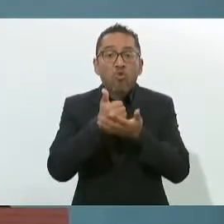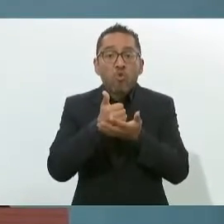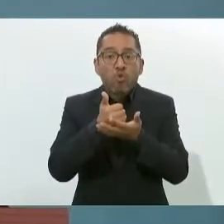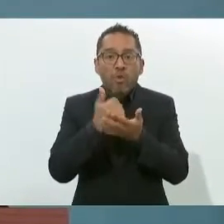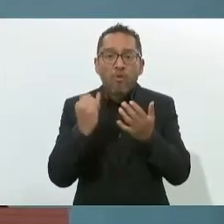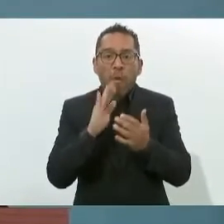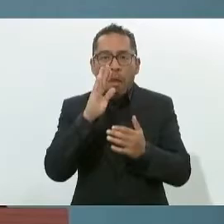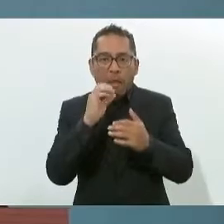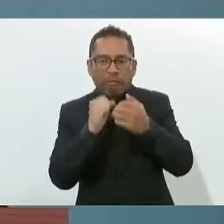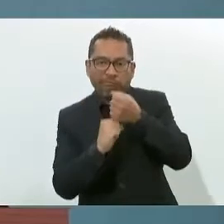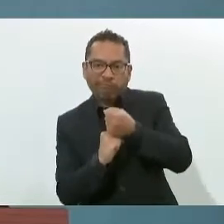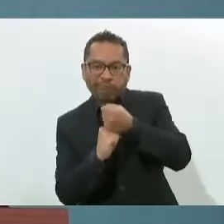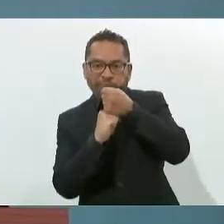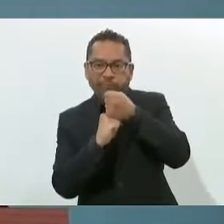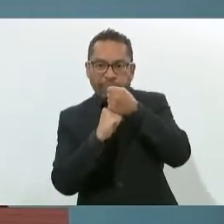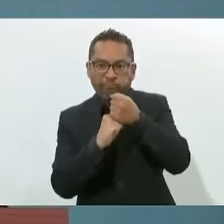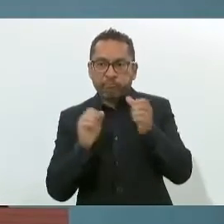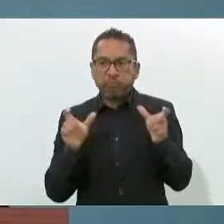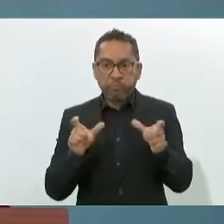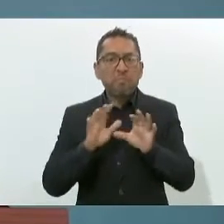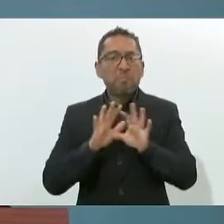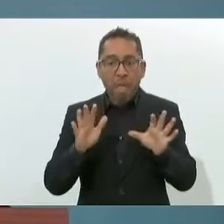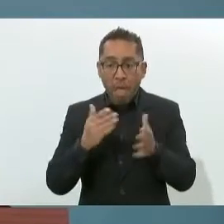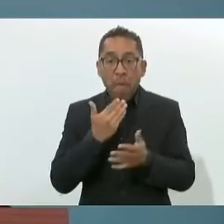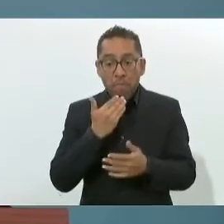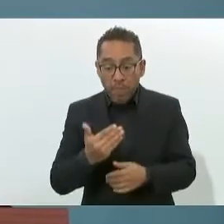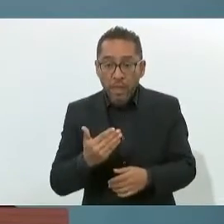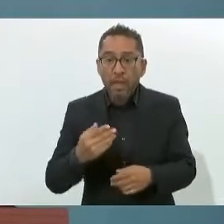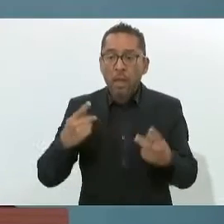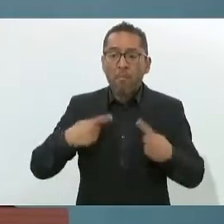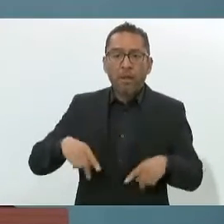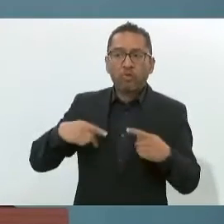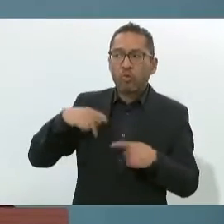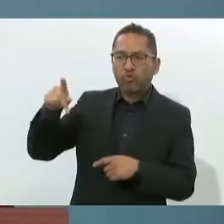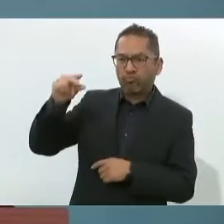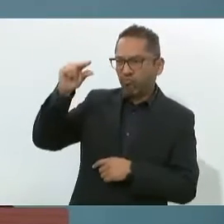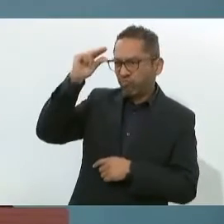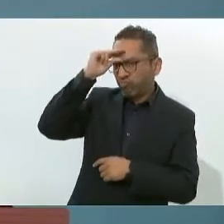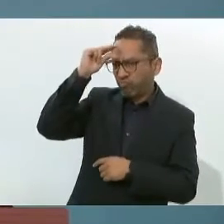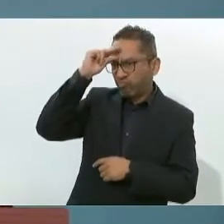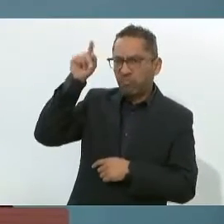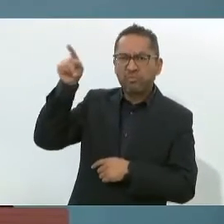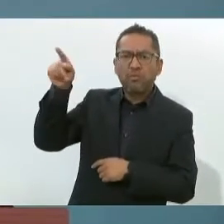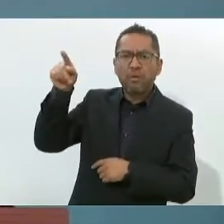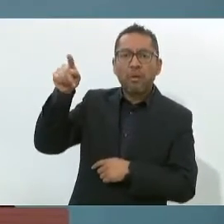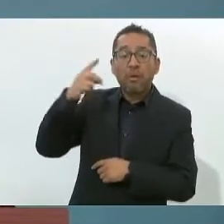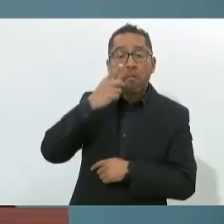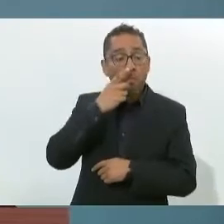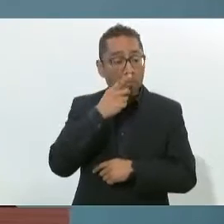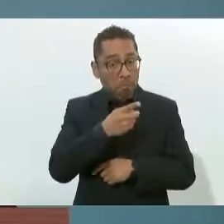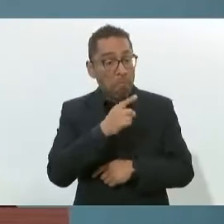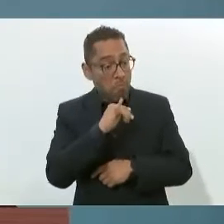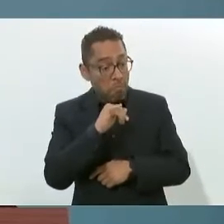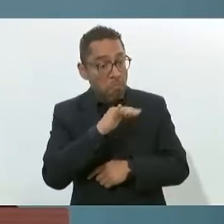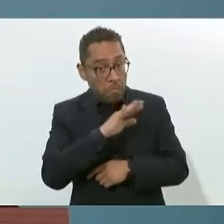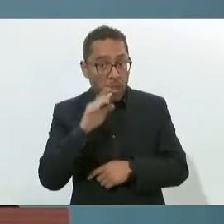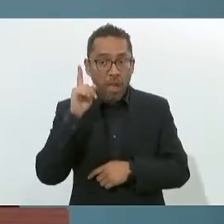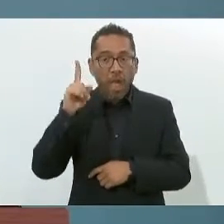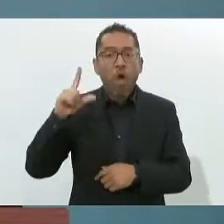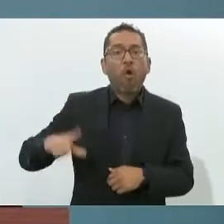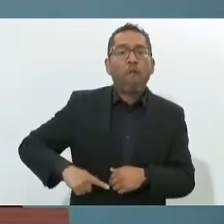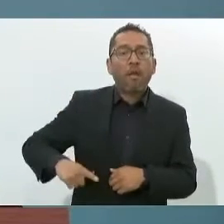como lo reconocen los expertos. Ayer mismo el gobernador del Banco